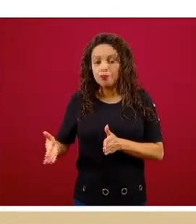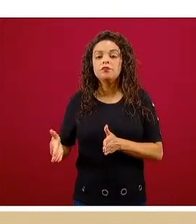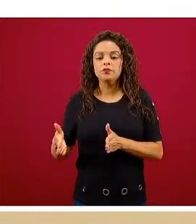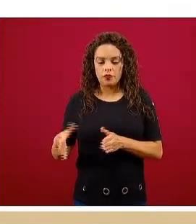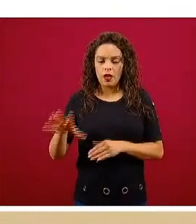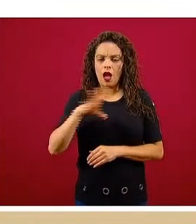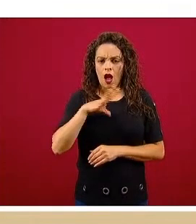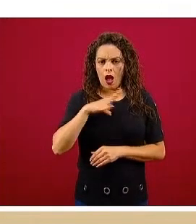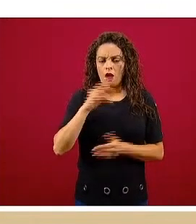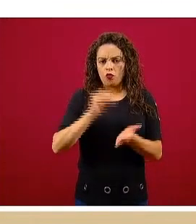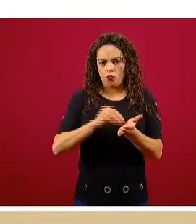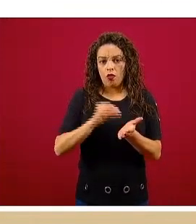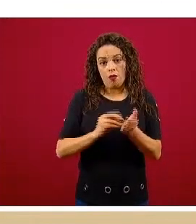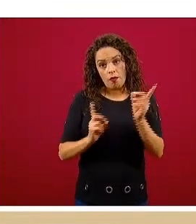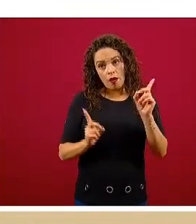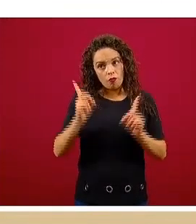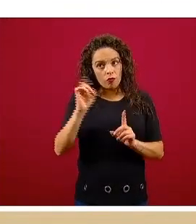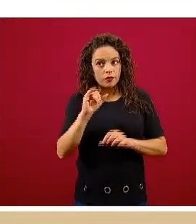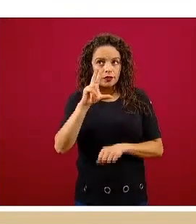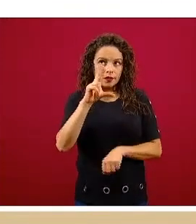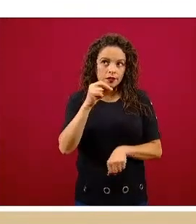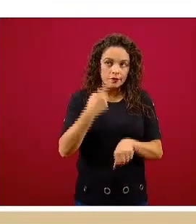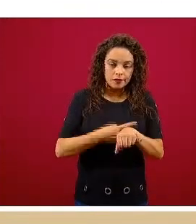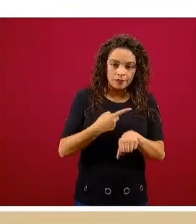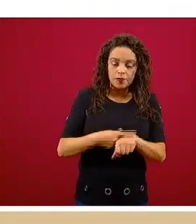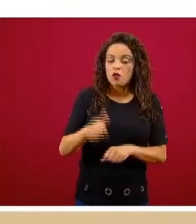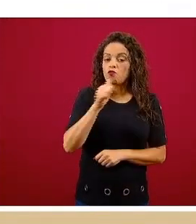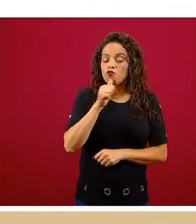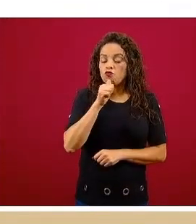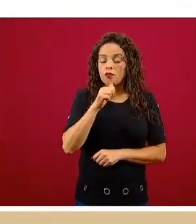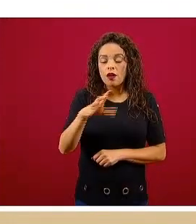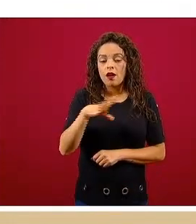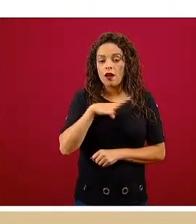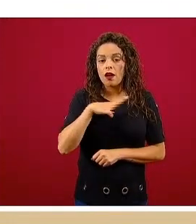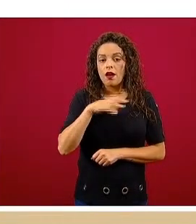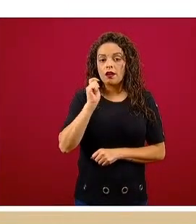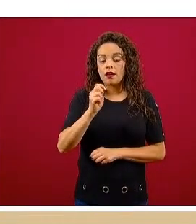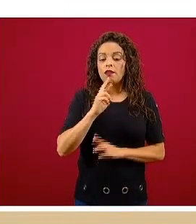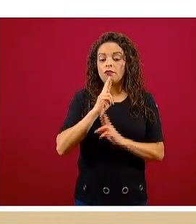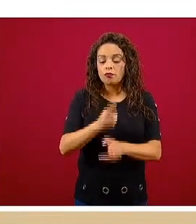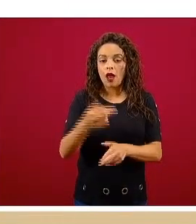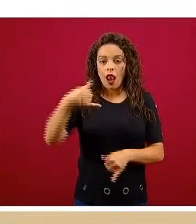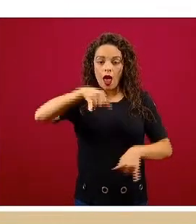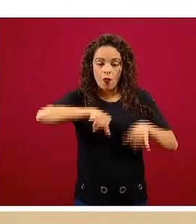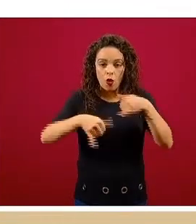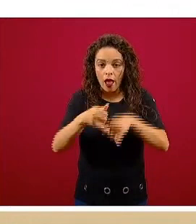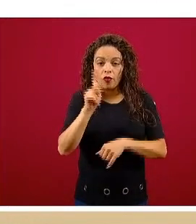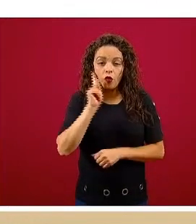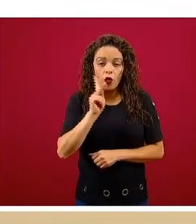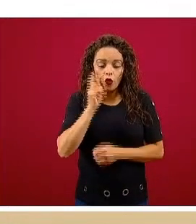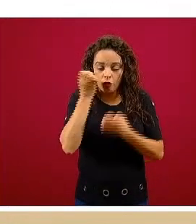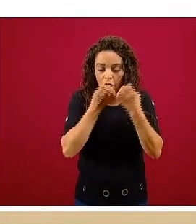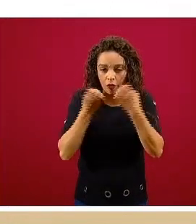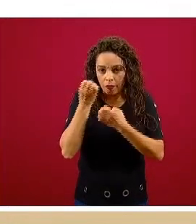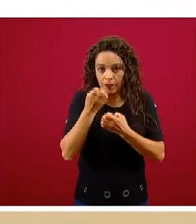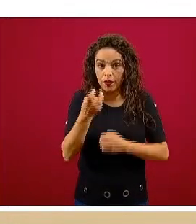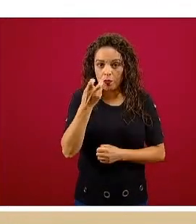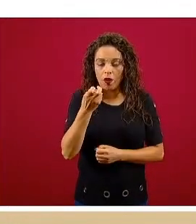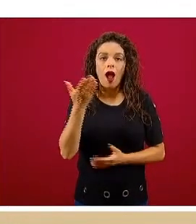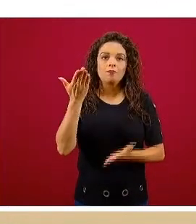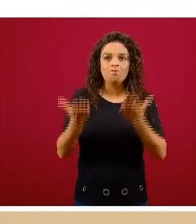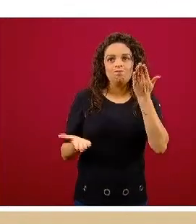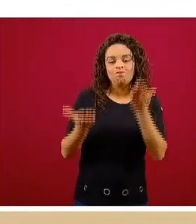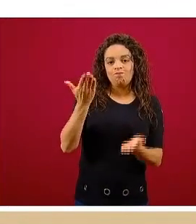sospechosos, es decir, que todavía no contamos con un resultado de laboratorio. Por lo tanto, lo que hacemos es estimamos los